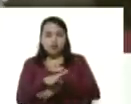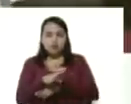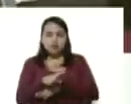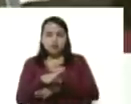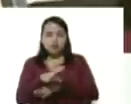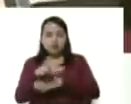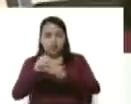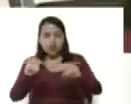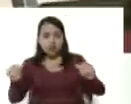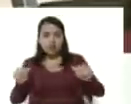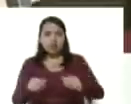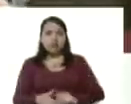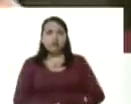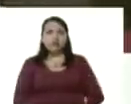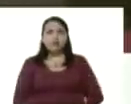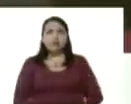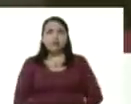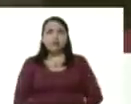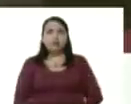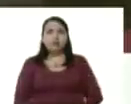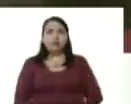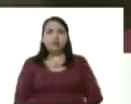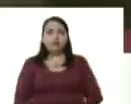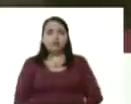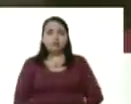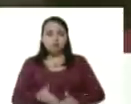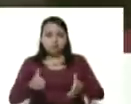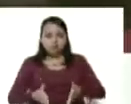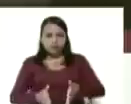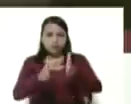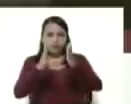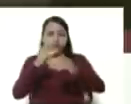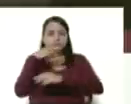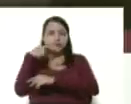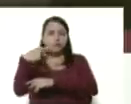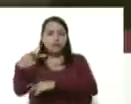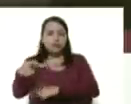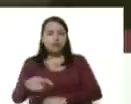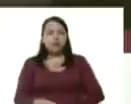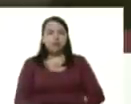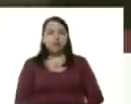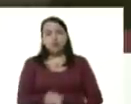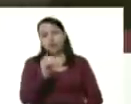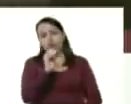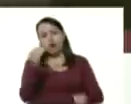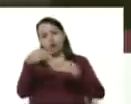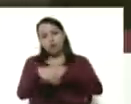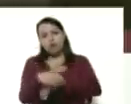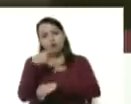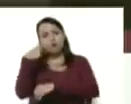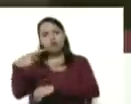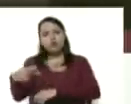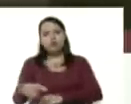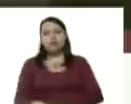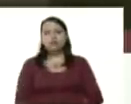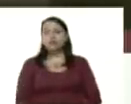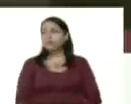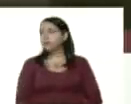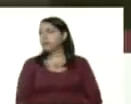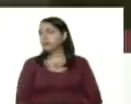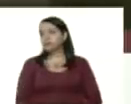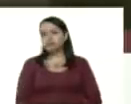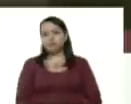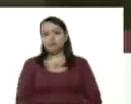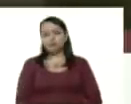sobre el del territorio esequivo por la vía política o el acuerdo político. Yo